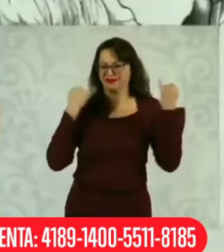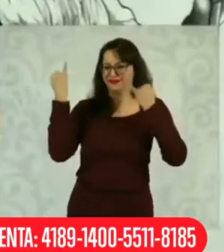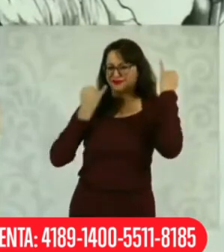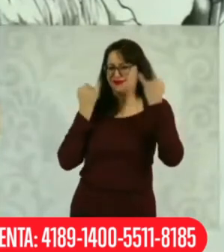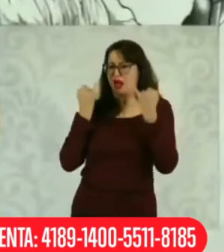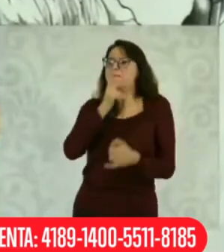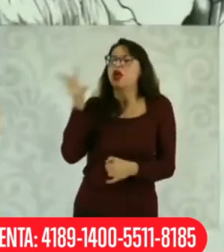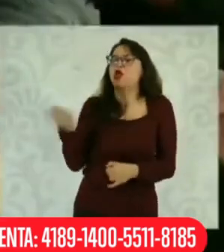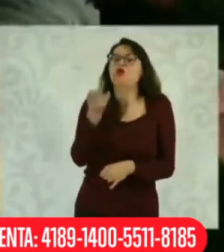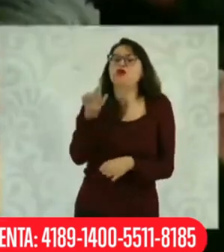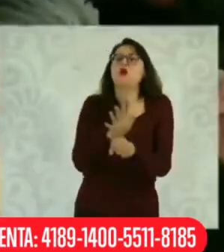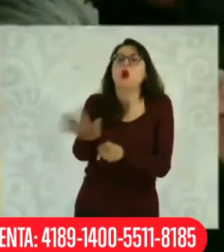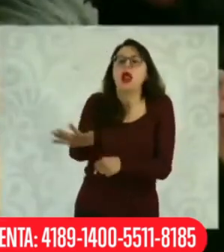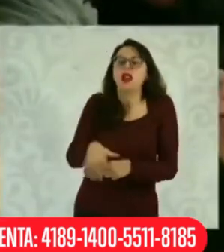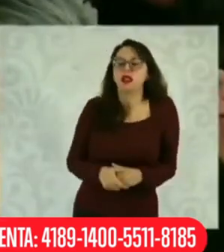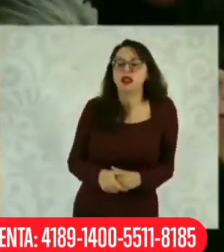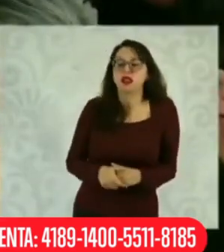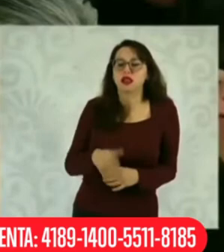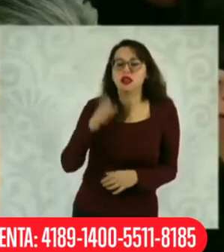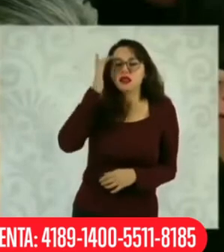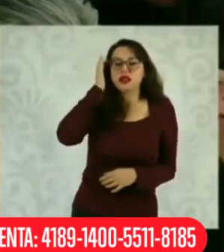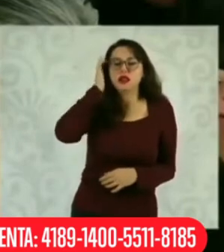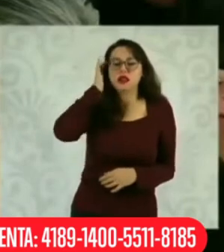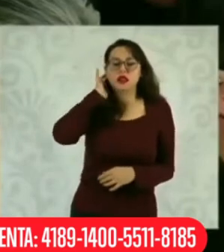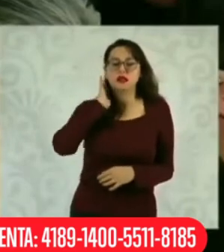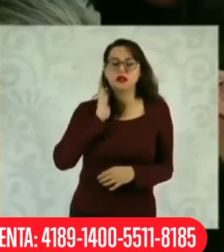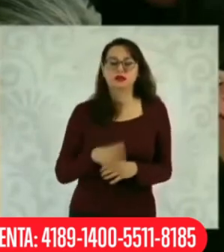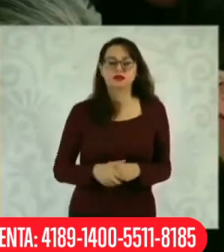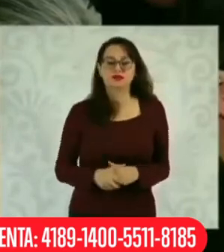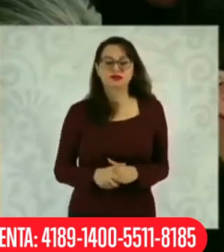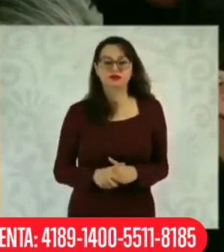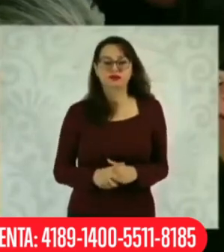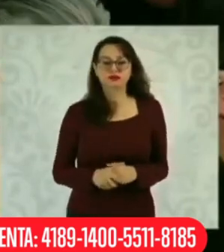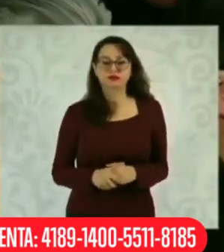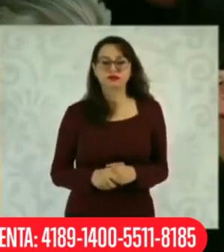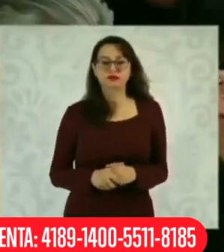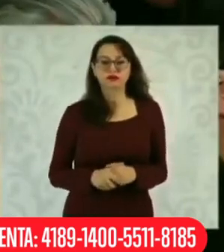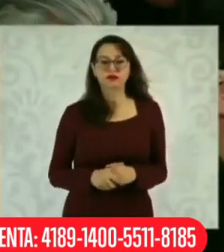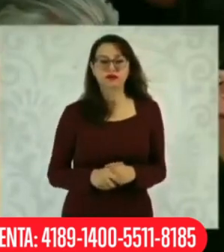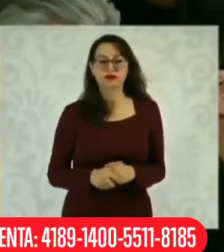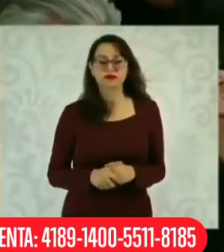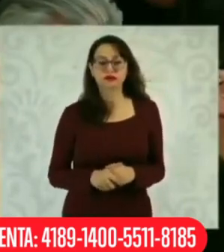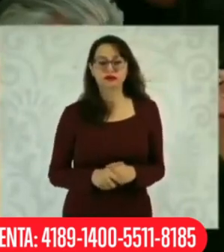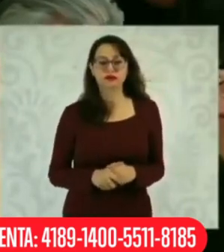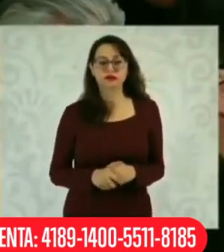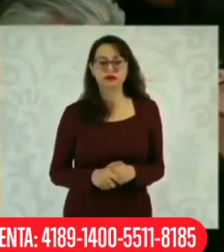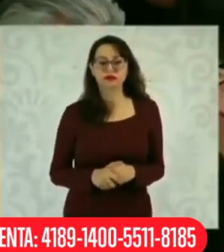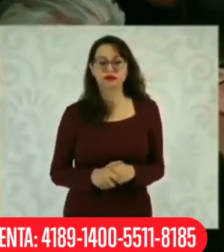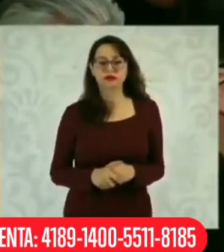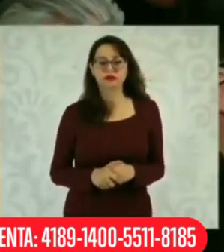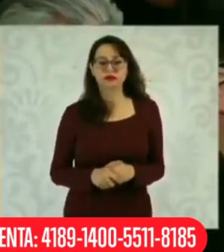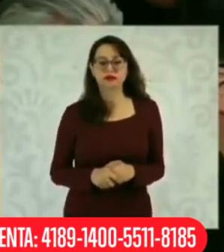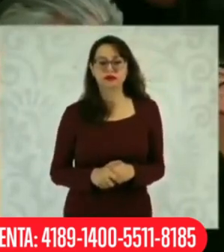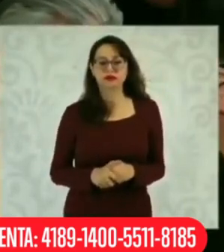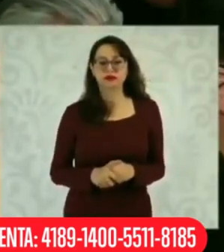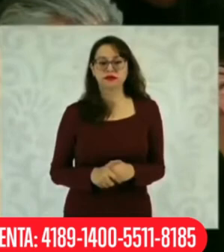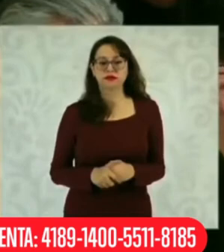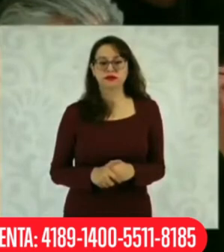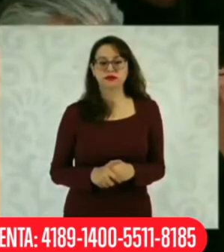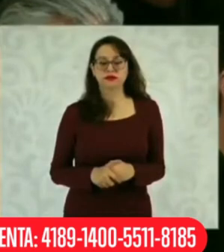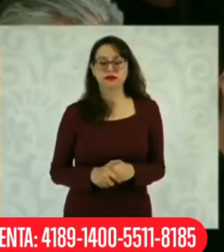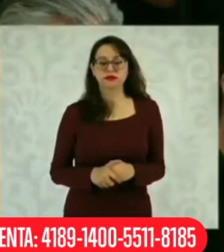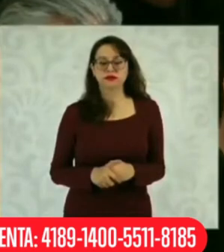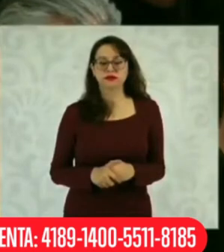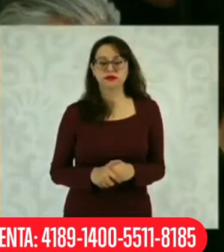estuvo un poquito… que la explicación que da México en torno a esta declaración que se da respecto del tema de una cuestión